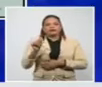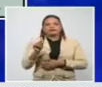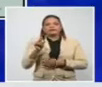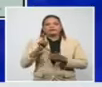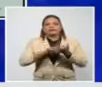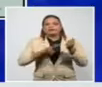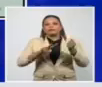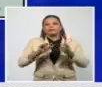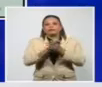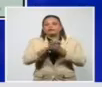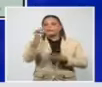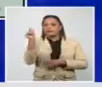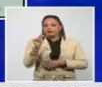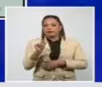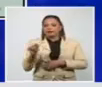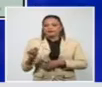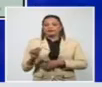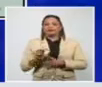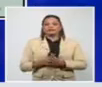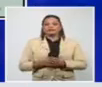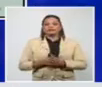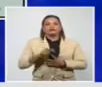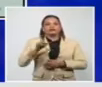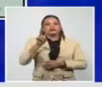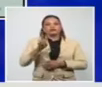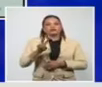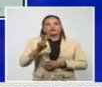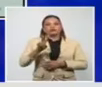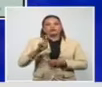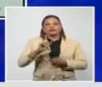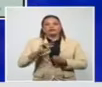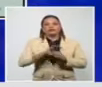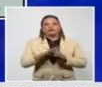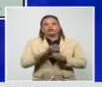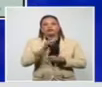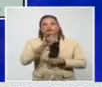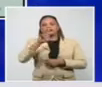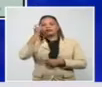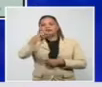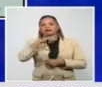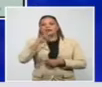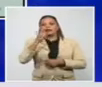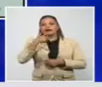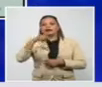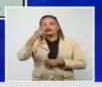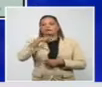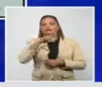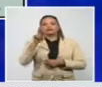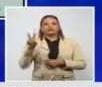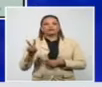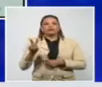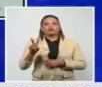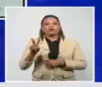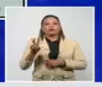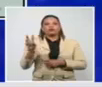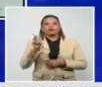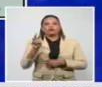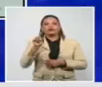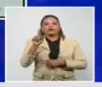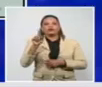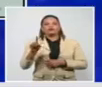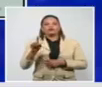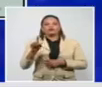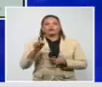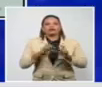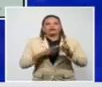de Mayabeque, 2 de San José de las Lajas y de Güines, Quibicán, Batabanó